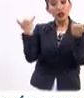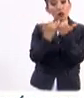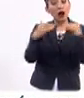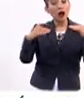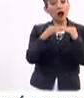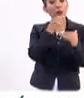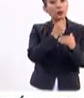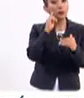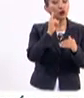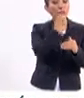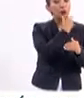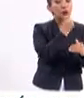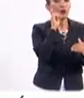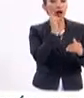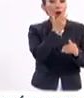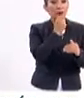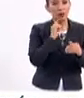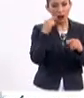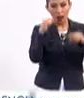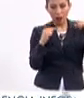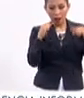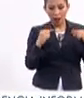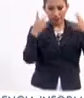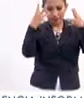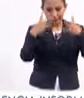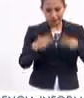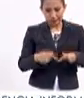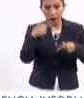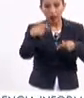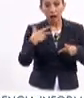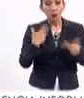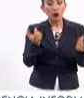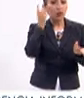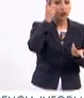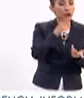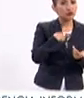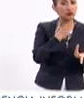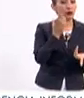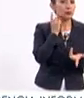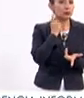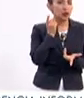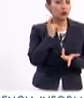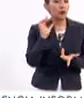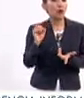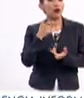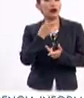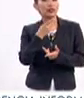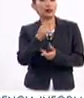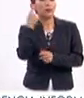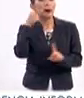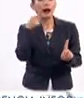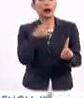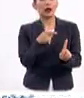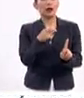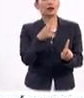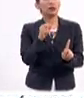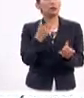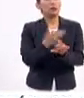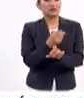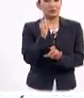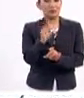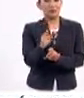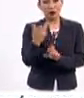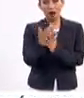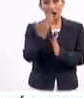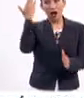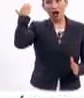paritarios, alternados, con fórmulas de propietarias y suplentes del mismo género. ¿Con qué propósito? Con el fin de que no ocurriera este